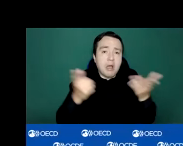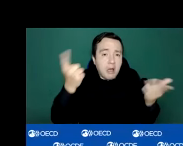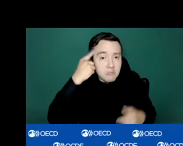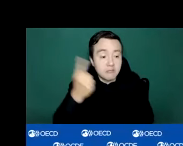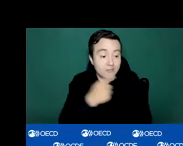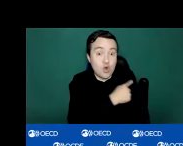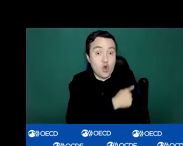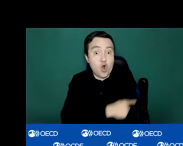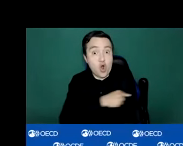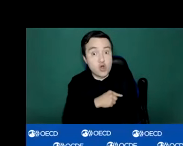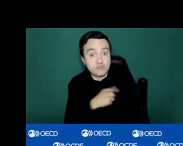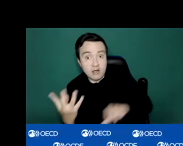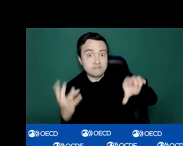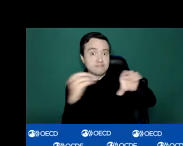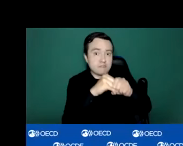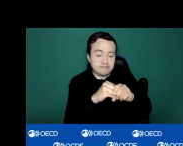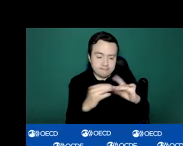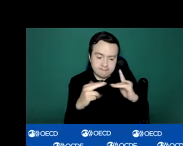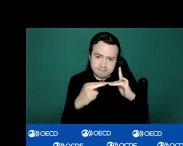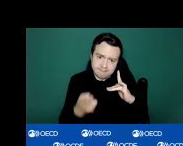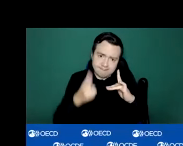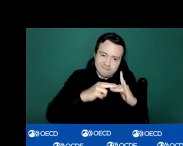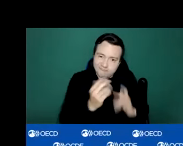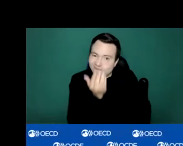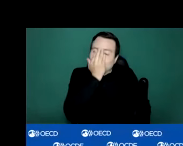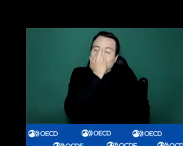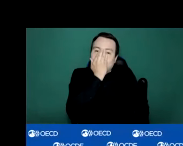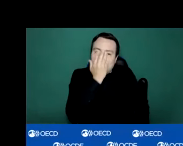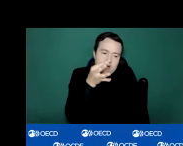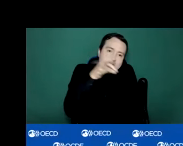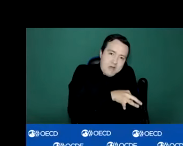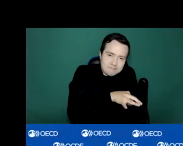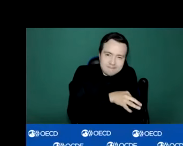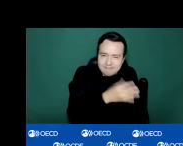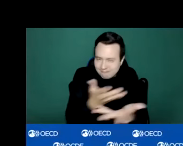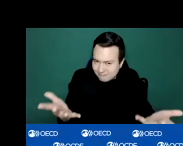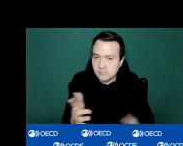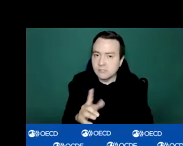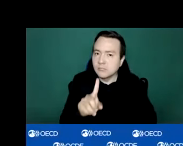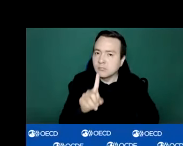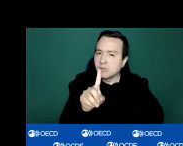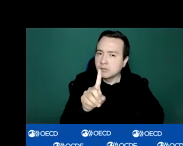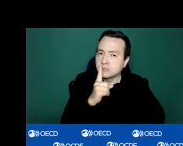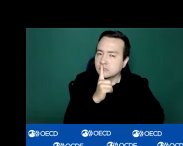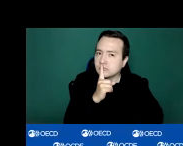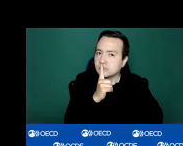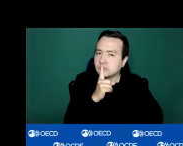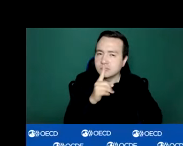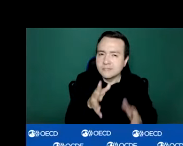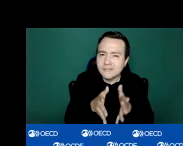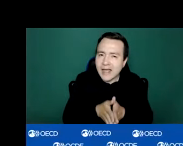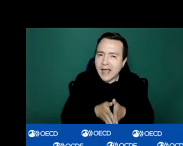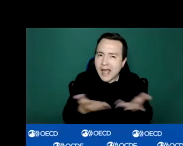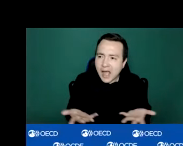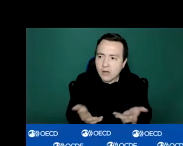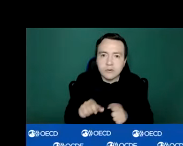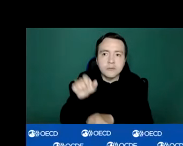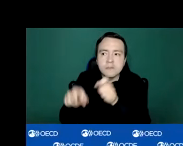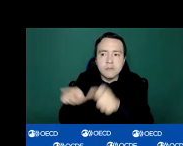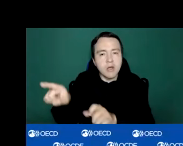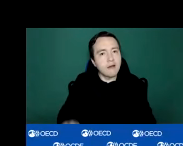y los resultados, pero ¿cómo extrae o cómo puede la gente tener una buena calidad de